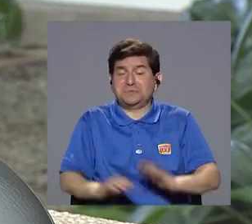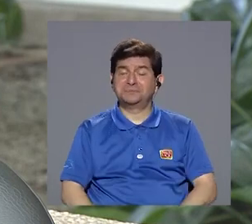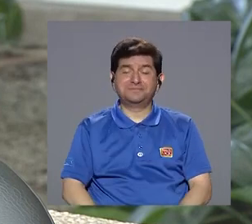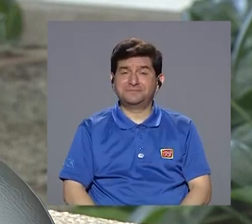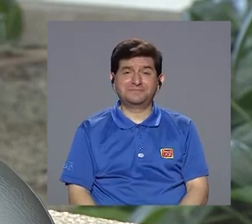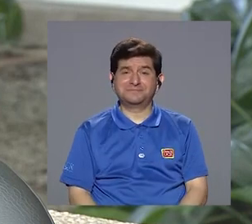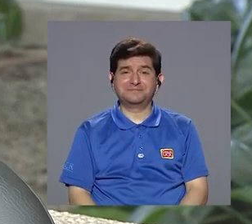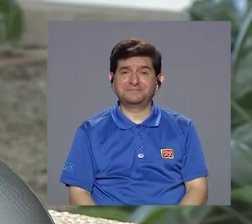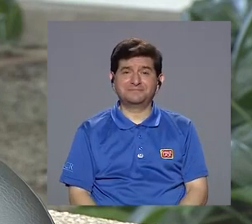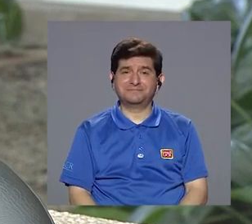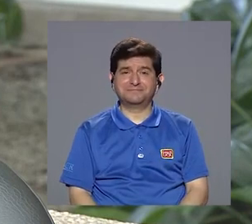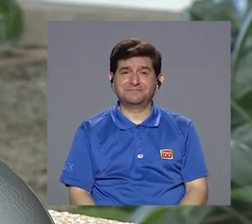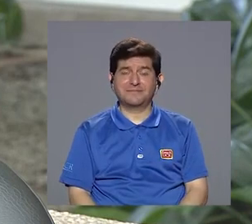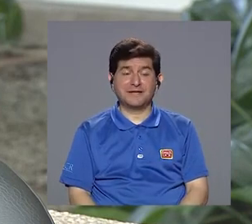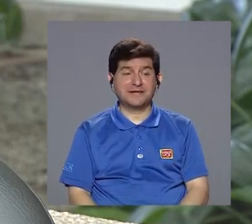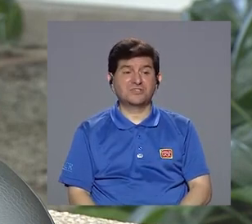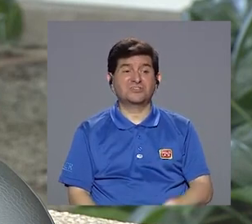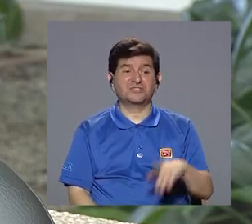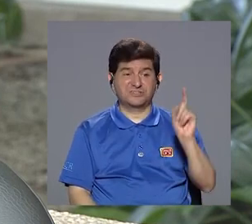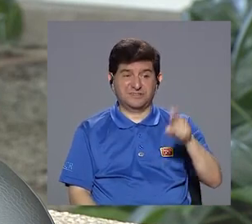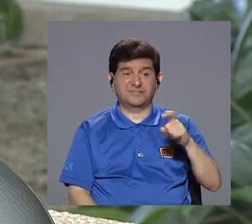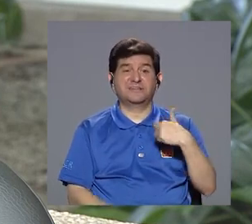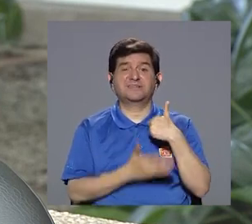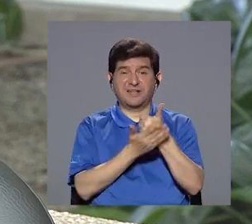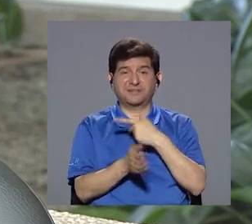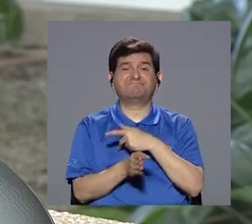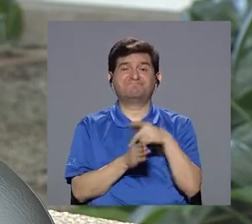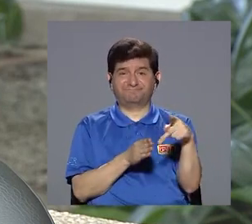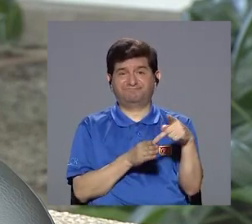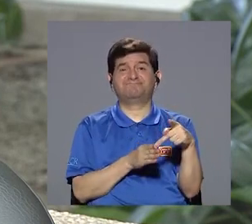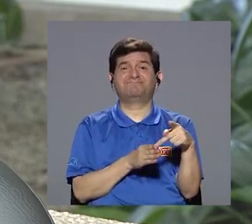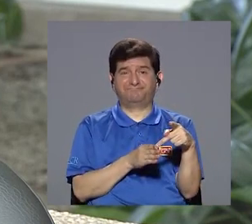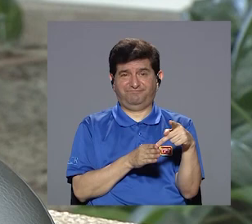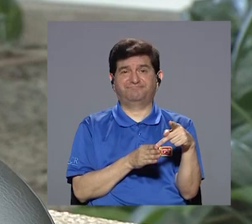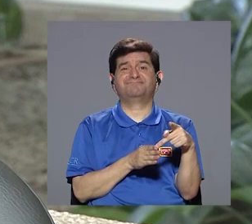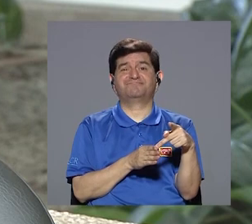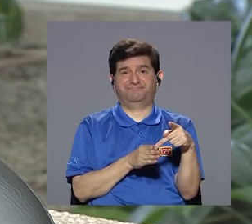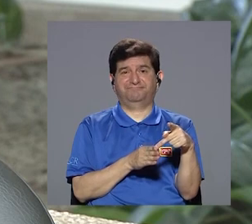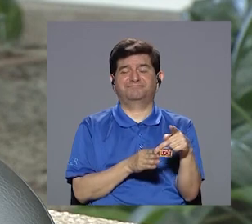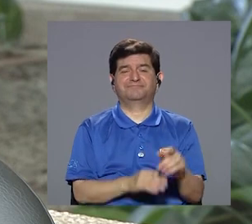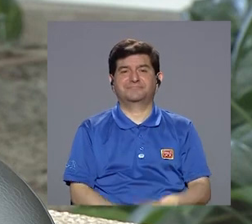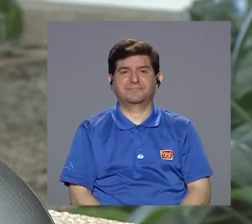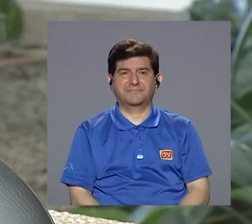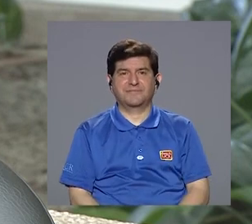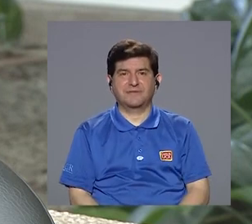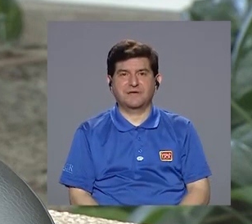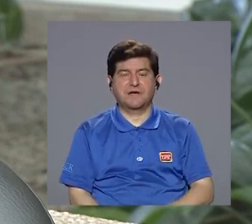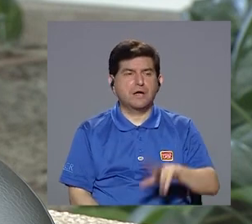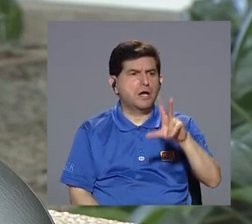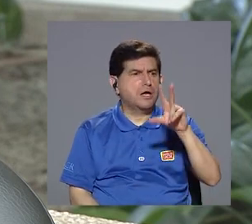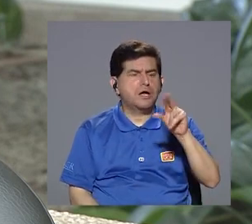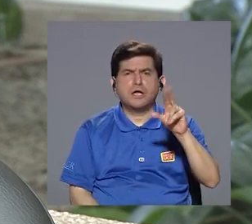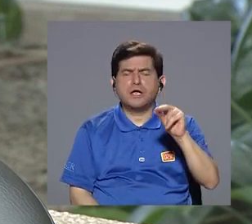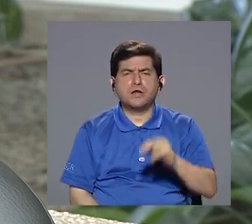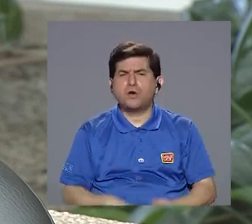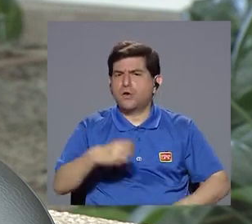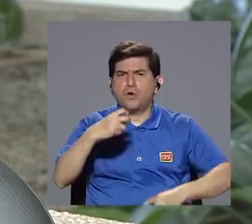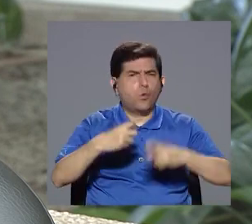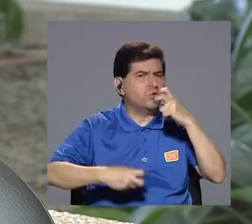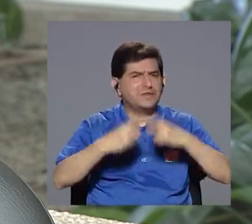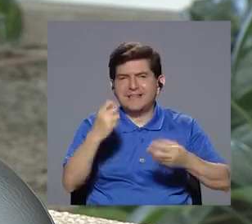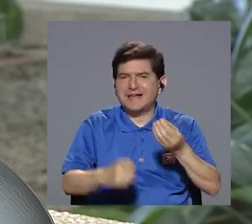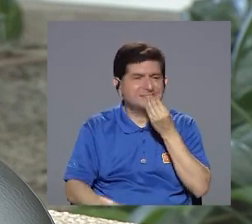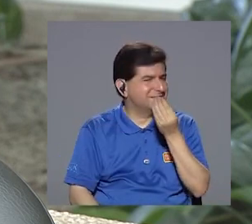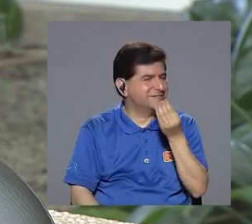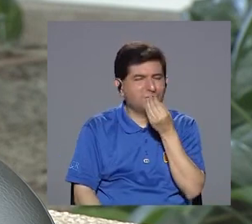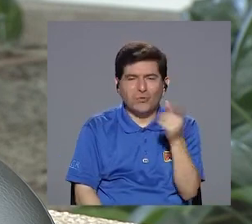Ok. ¿Ya? Entonces, aquí sí vamos a necesitar ayuda profesional. Y como te decía, no es un